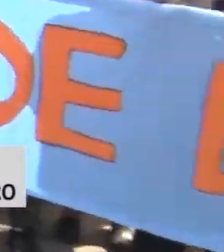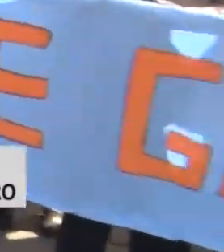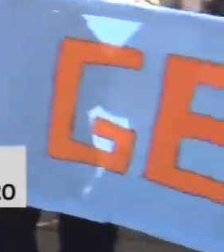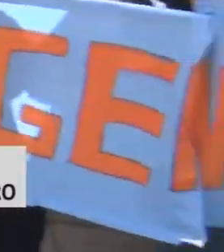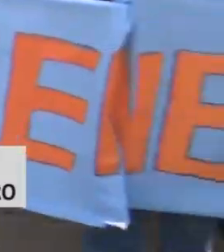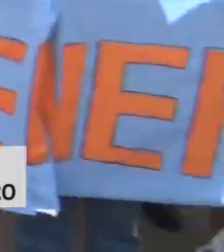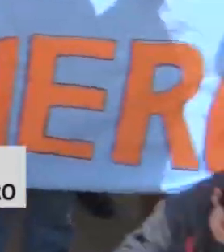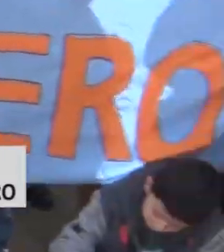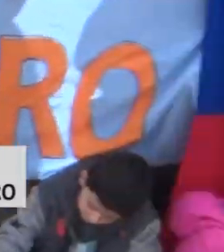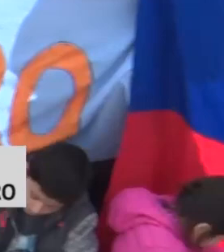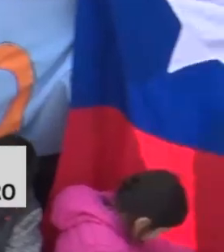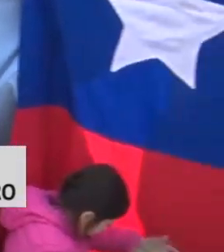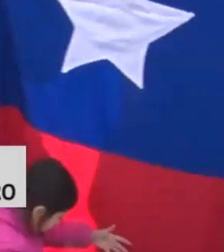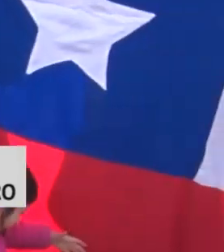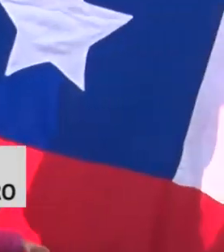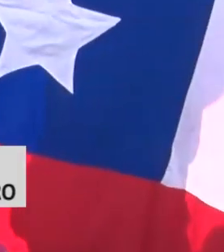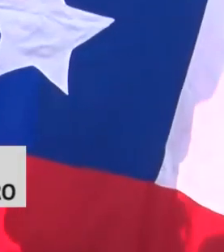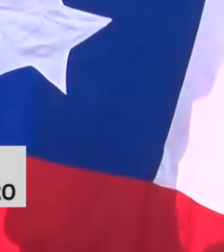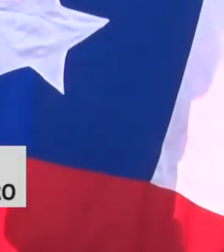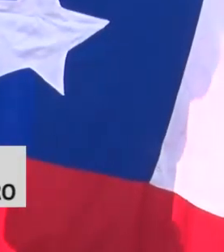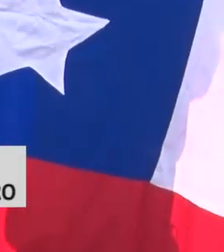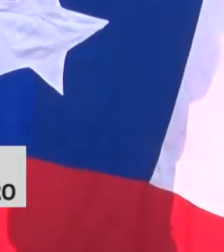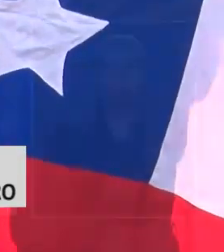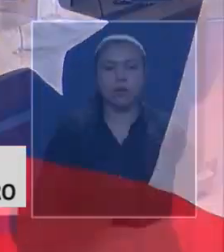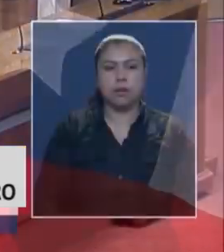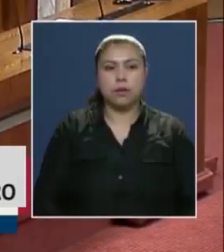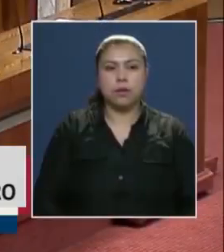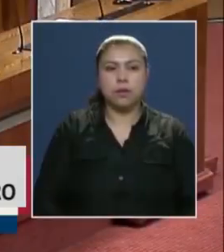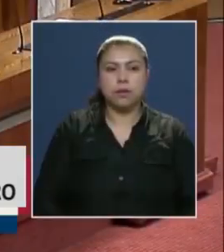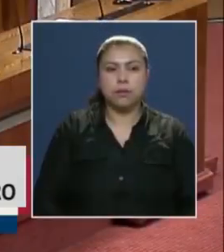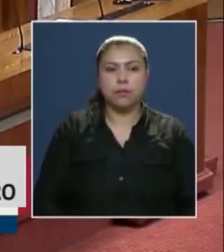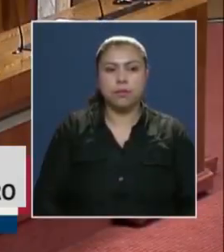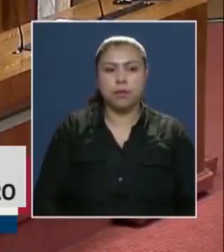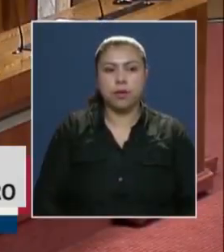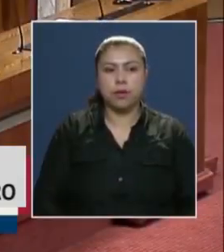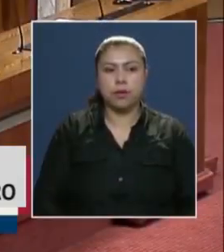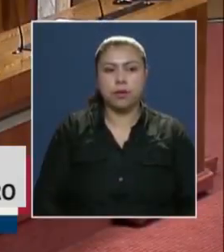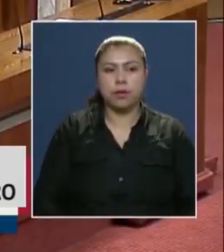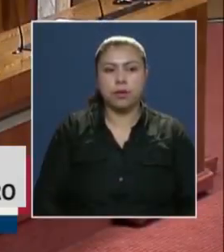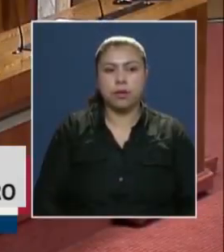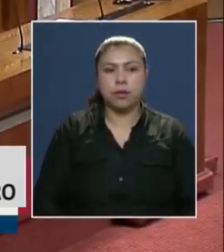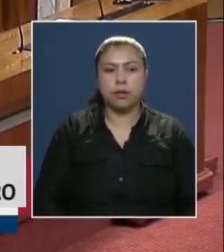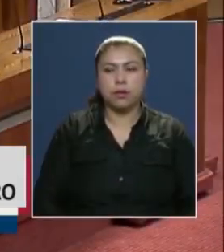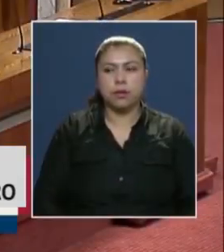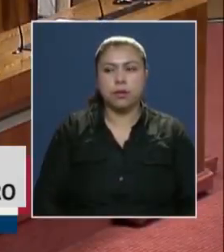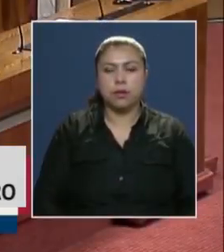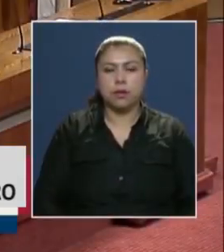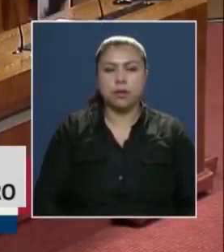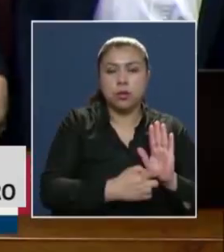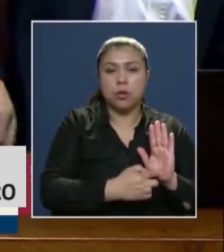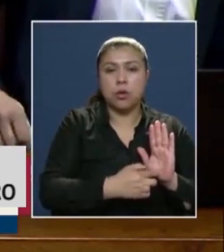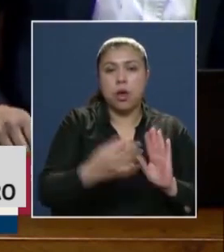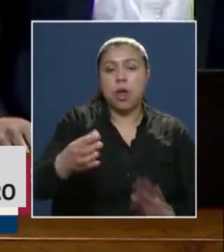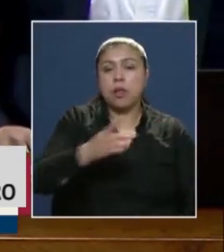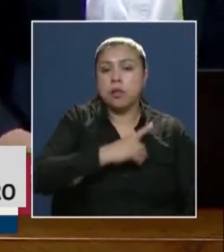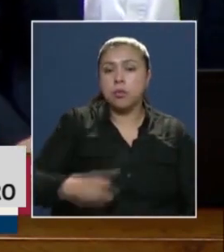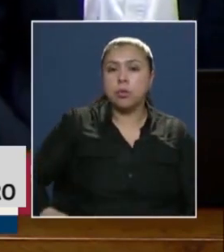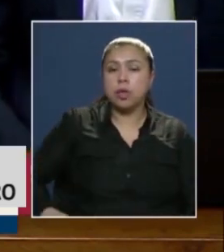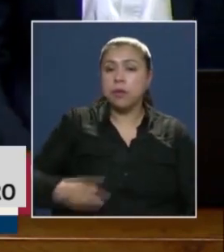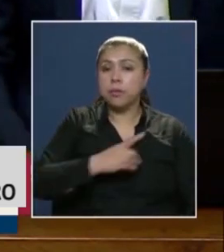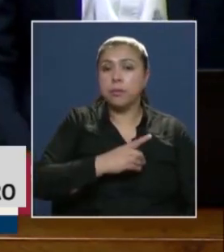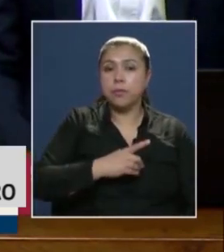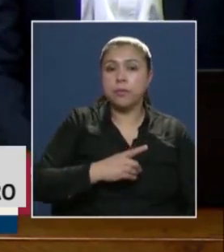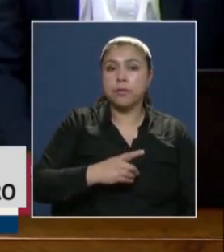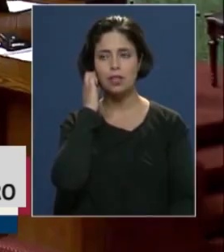del aborto libre e identidad de género. El primero fue ingresado a la Cámara de Diputados la semana pasada. El documento fue presentado por